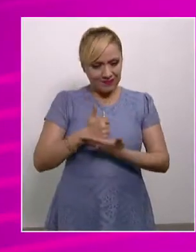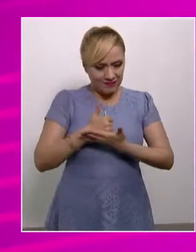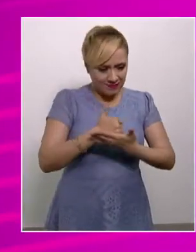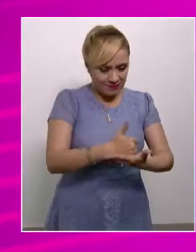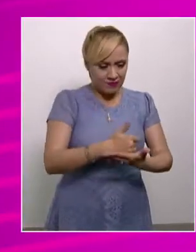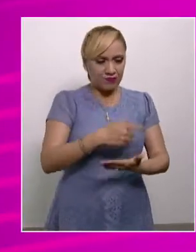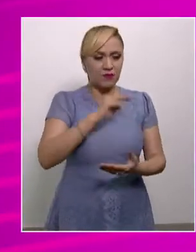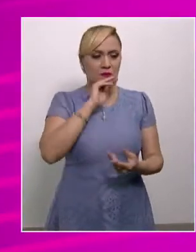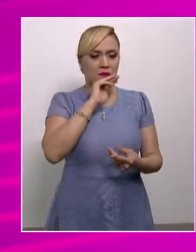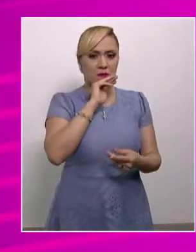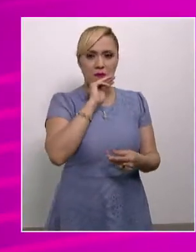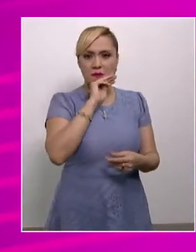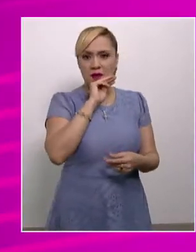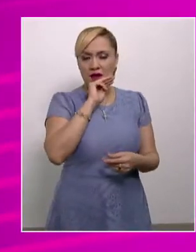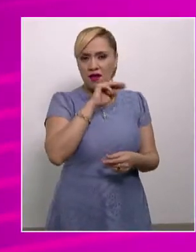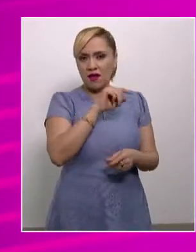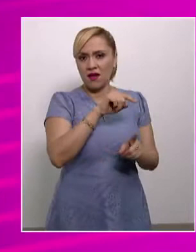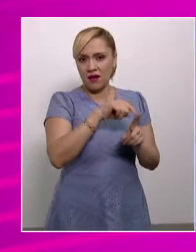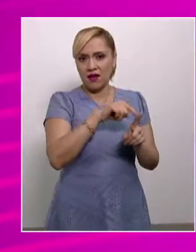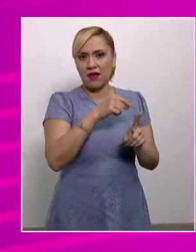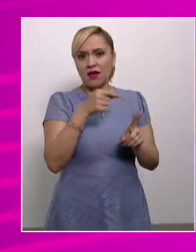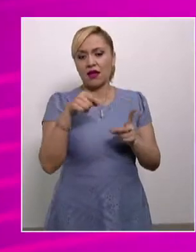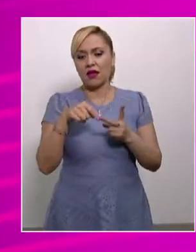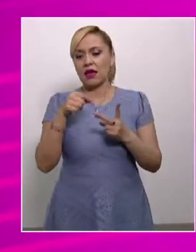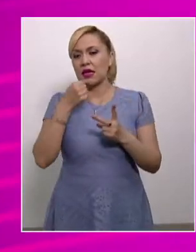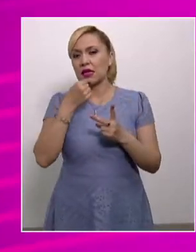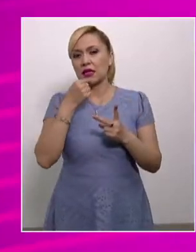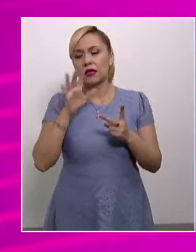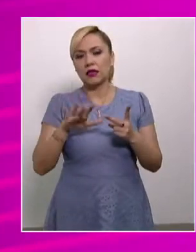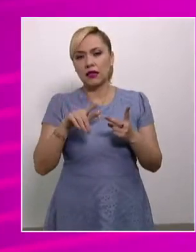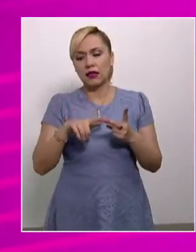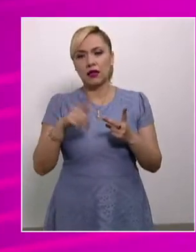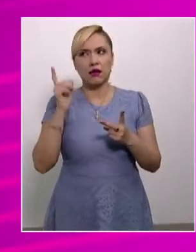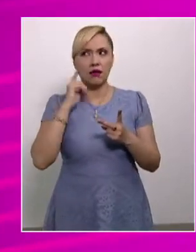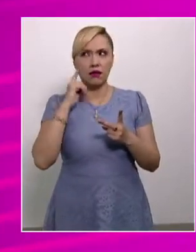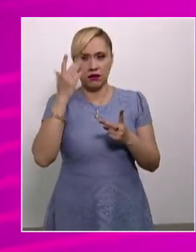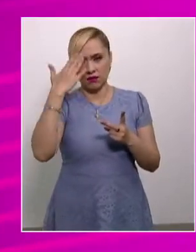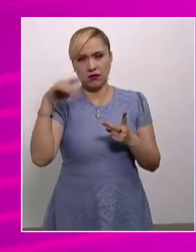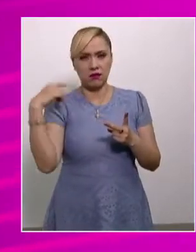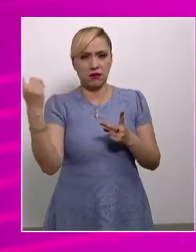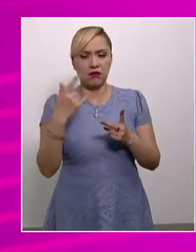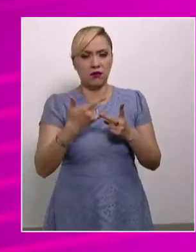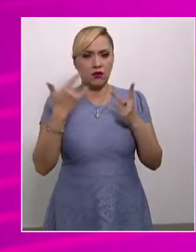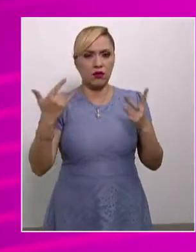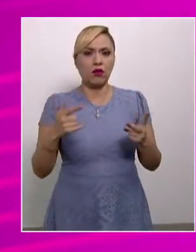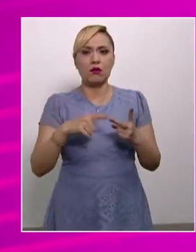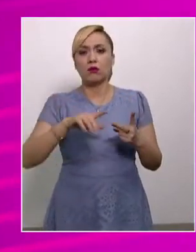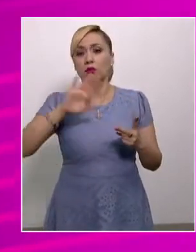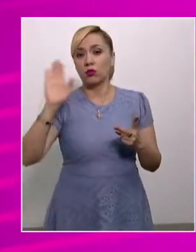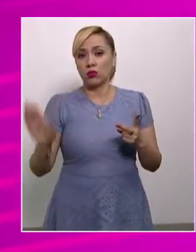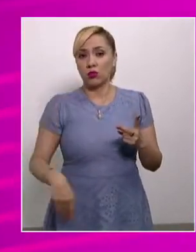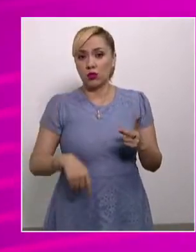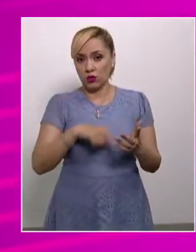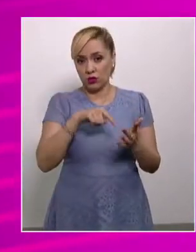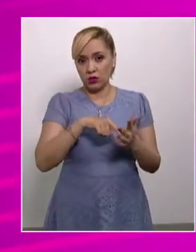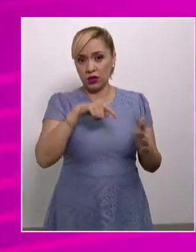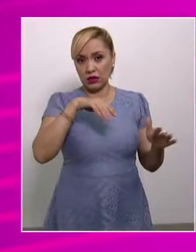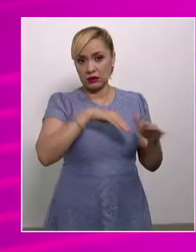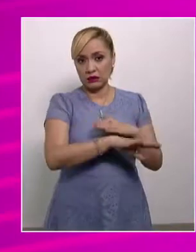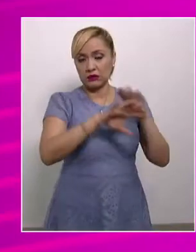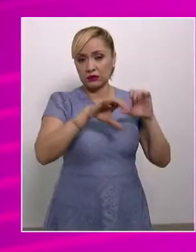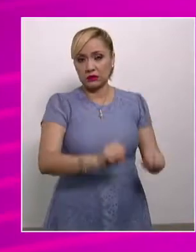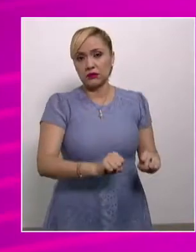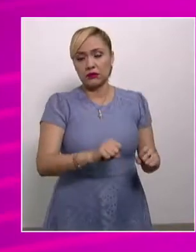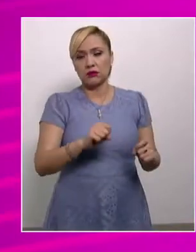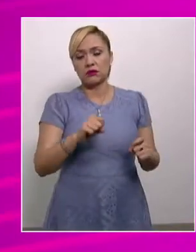decir, a la madre de esta niña que fue conocida la historia porque falleció en una de las estaciones migratorias, es bien difícil